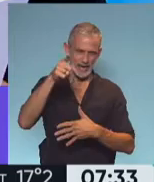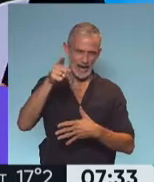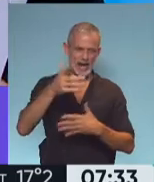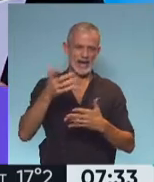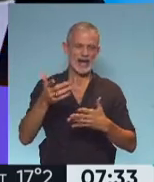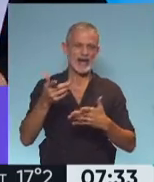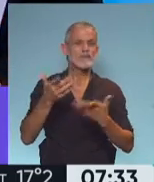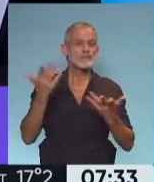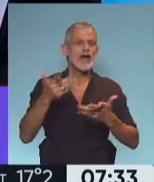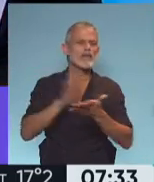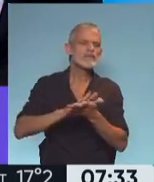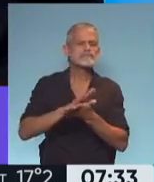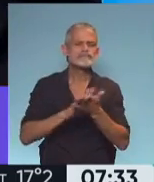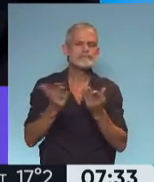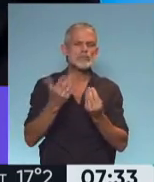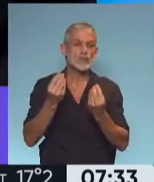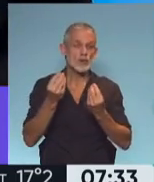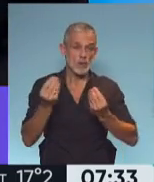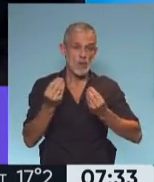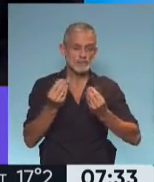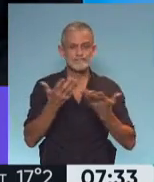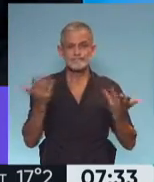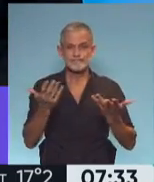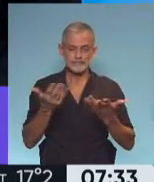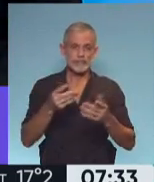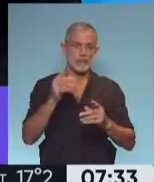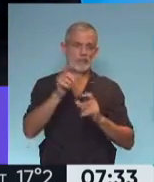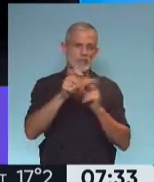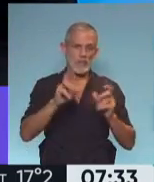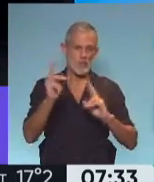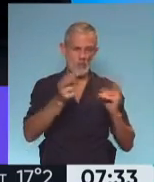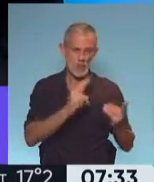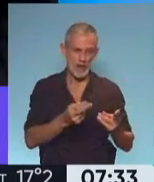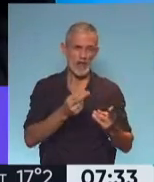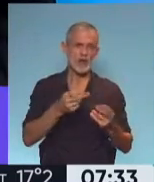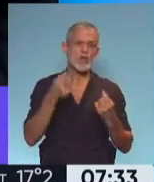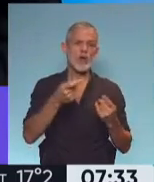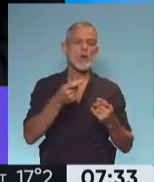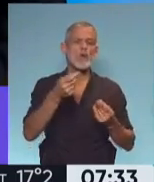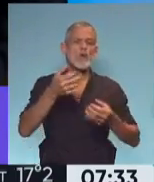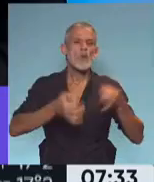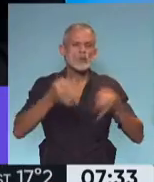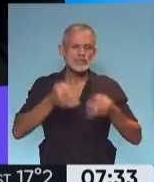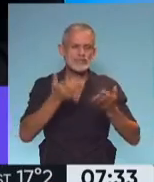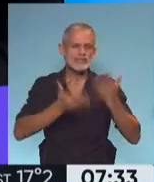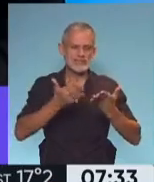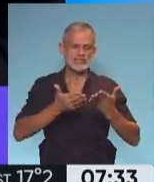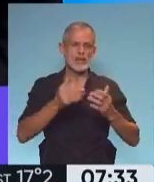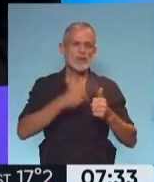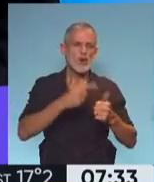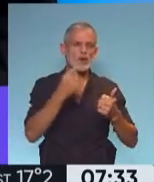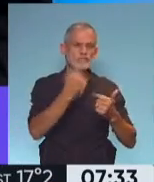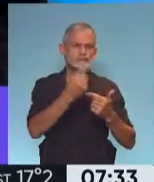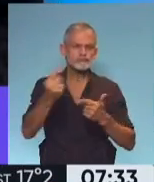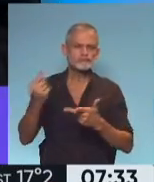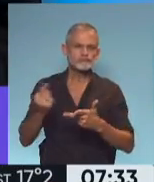que tiene que resolver básicamente la reparación para las víctimas en el sentido de darle justicia por cada uno de los muertos y